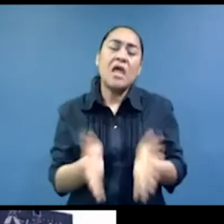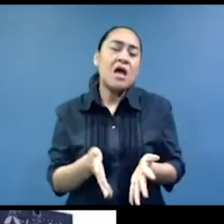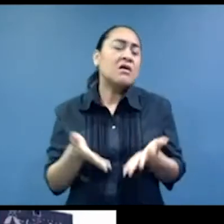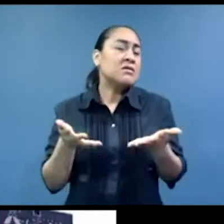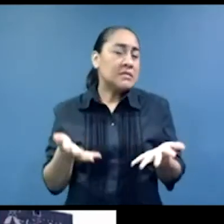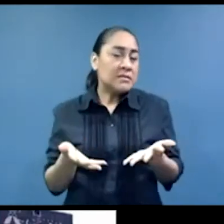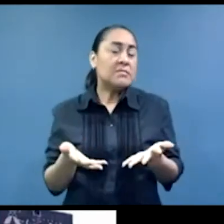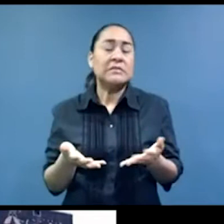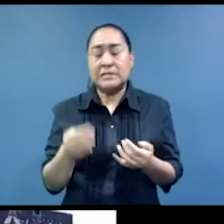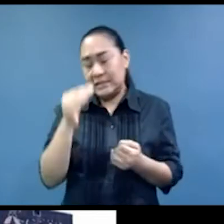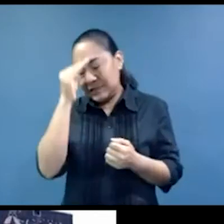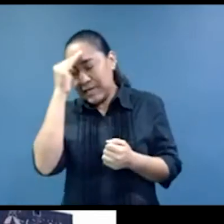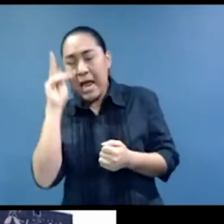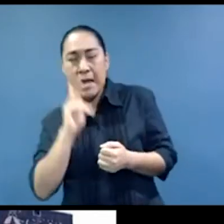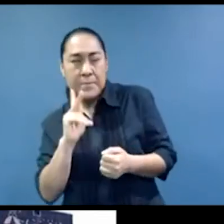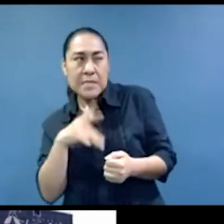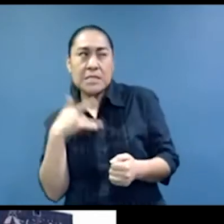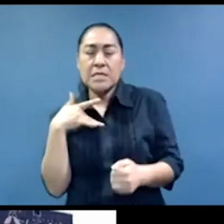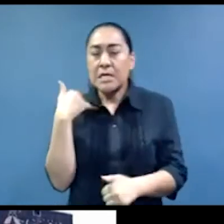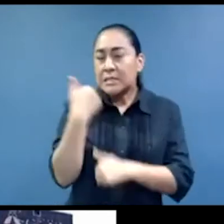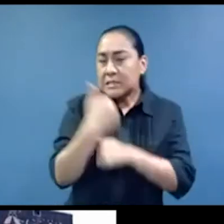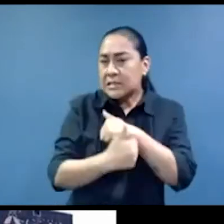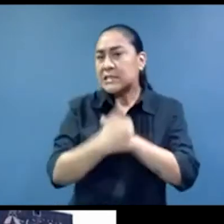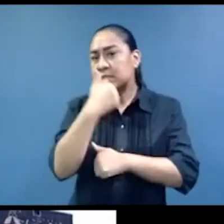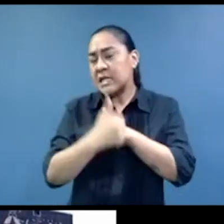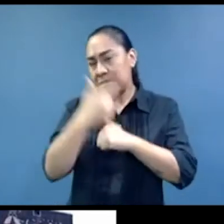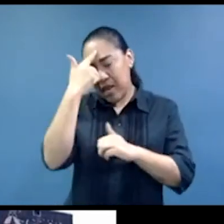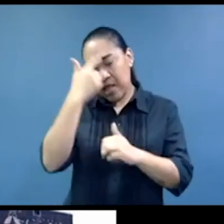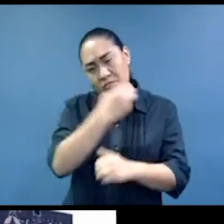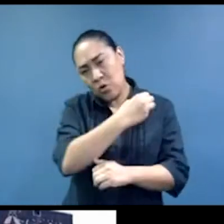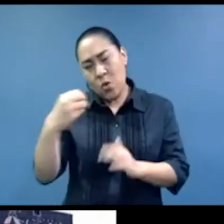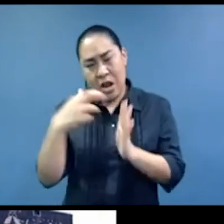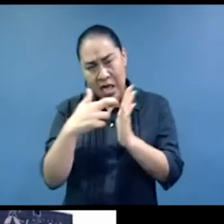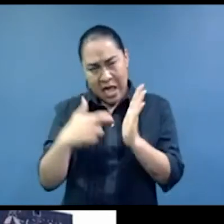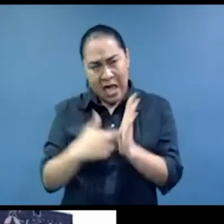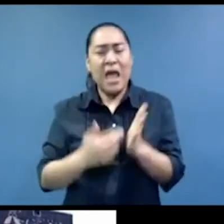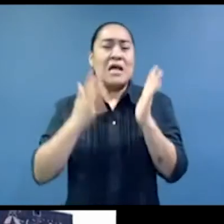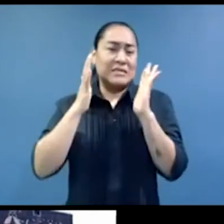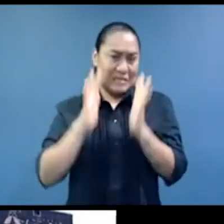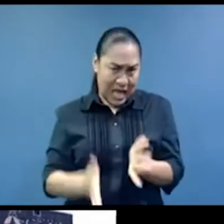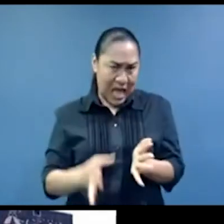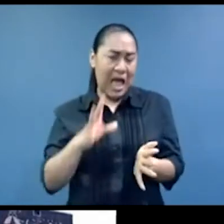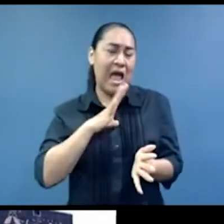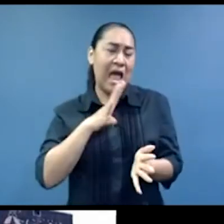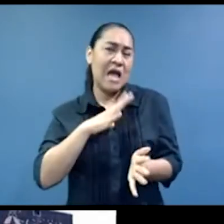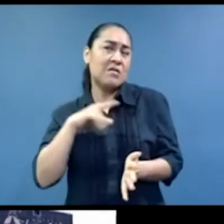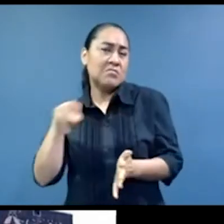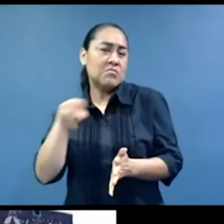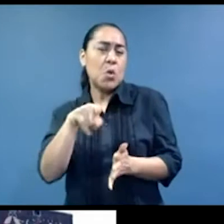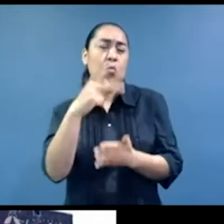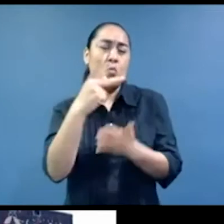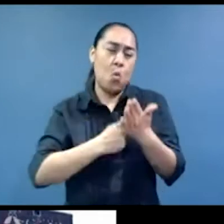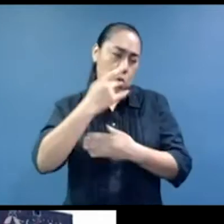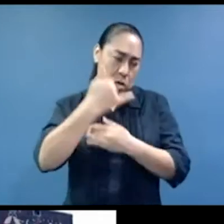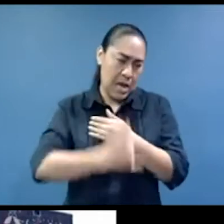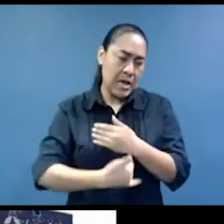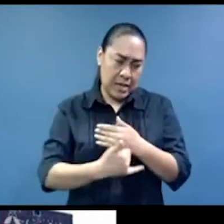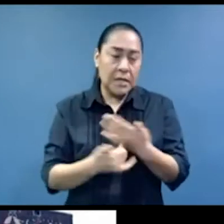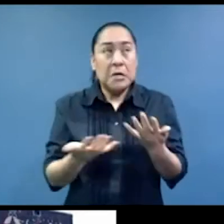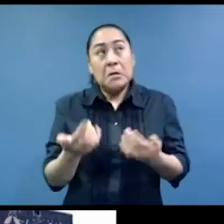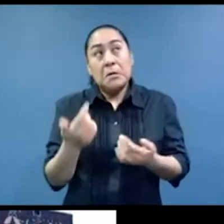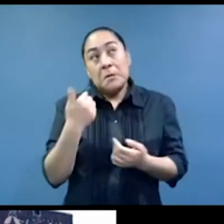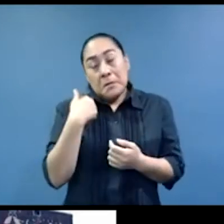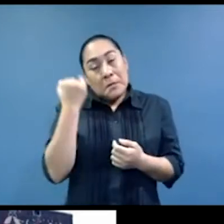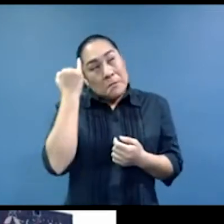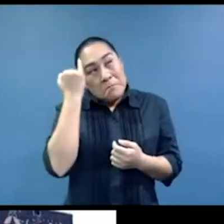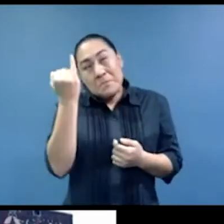tenemos intentos de regulación, ¿no? Sí hay proyectos y tal vez yo estoy siendo un poco insidioso con